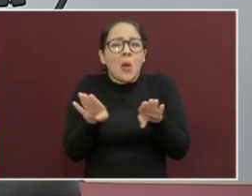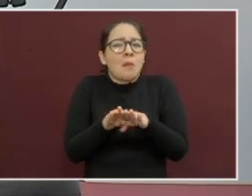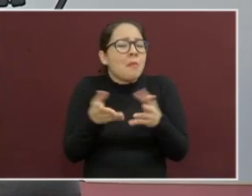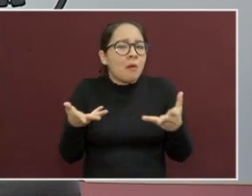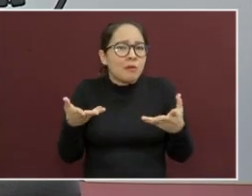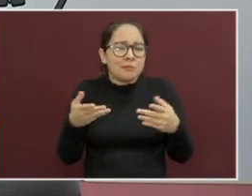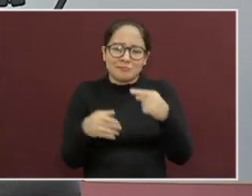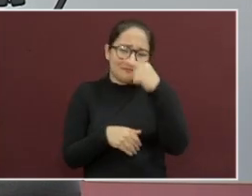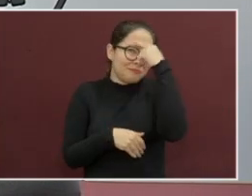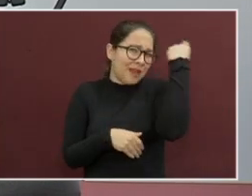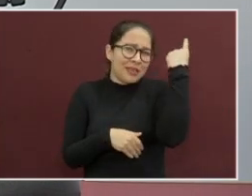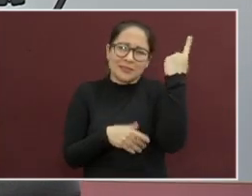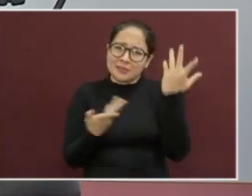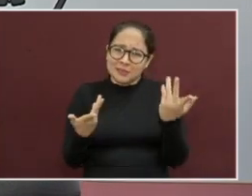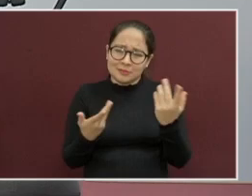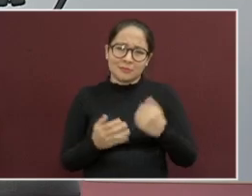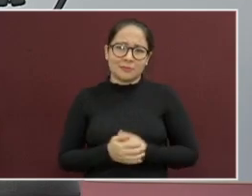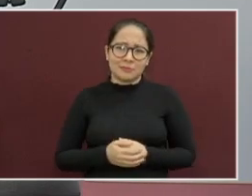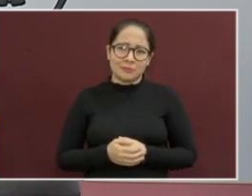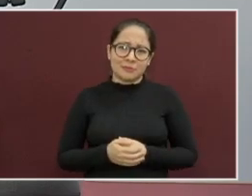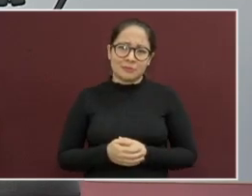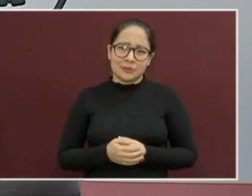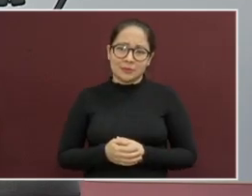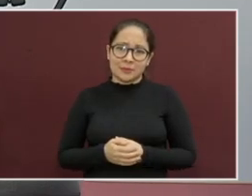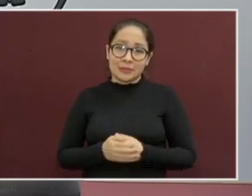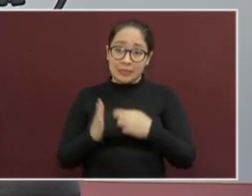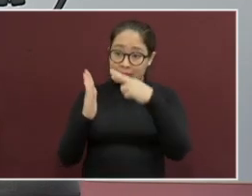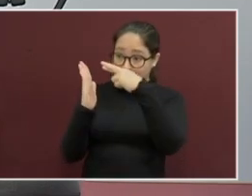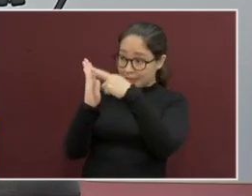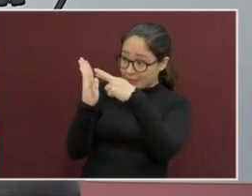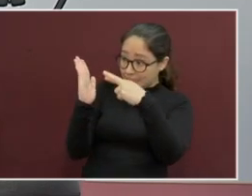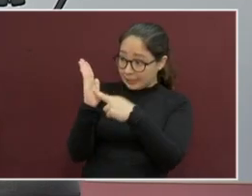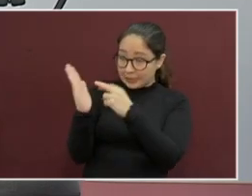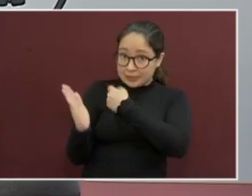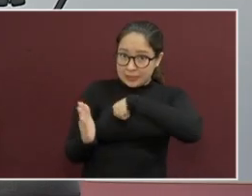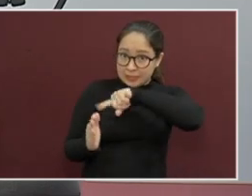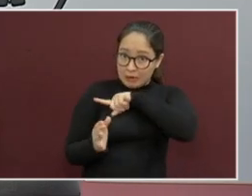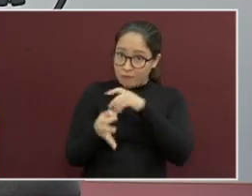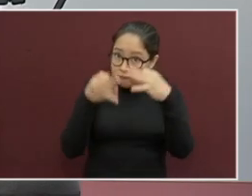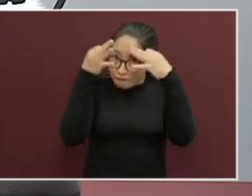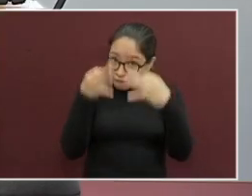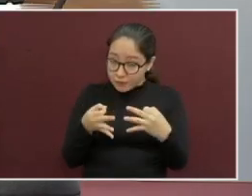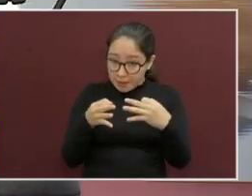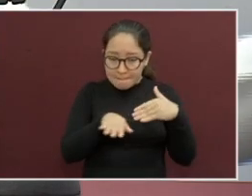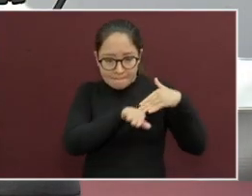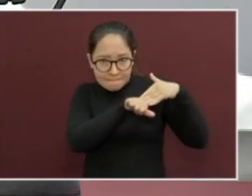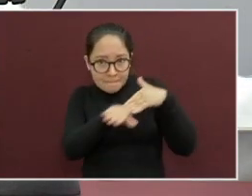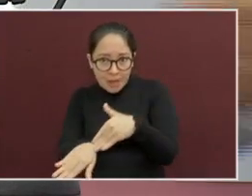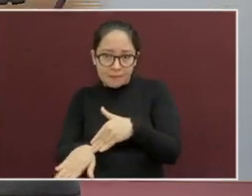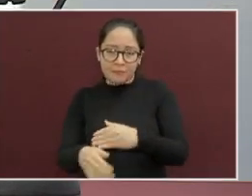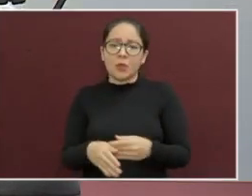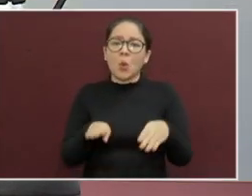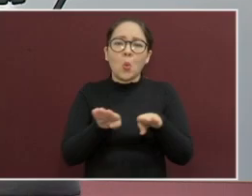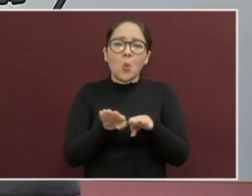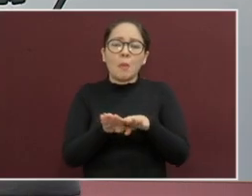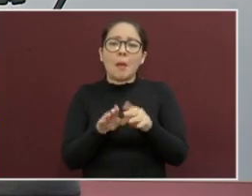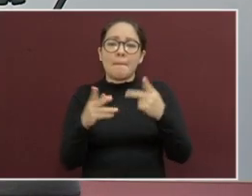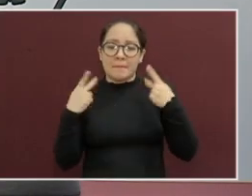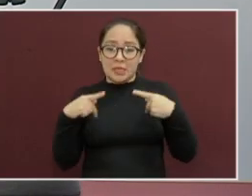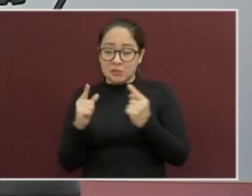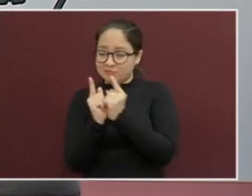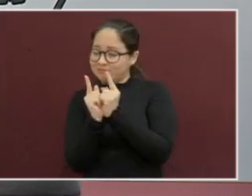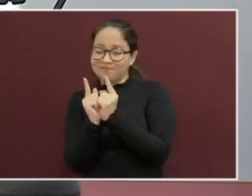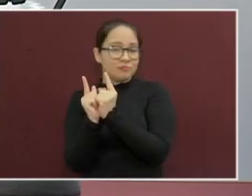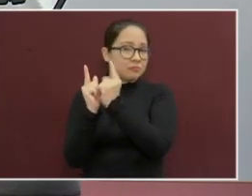sencillo siguiendo estrictamente las medidas de protección sanitaria la sana distancia el lavado de manos